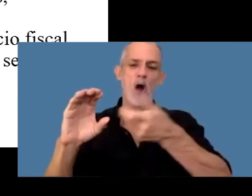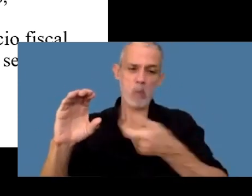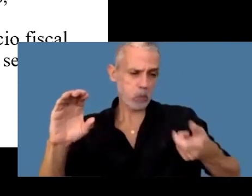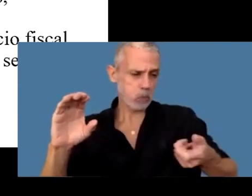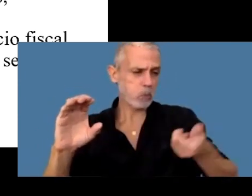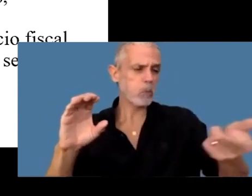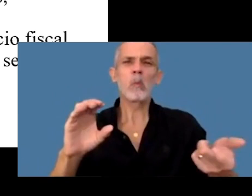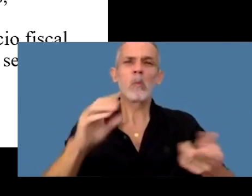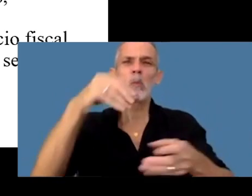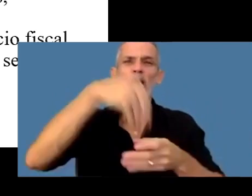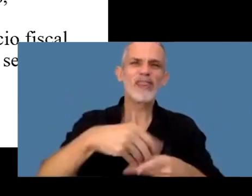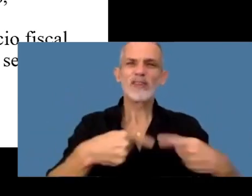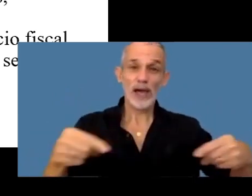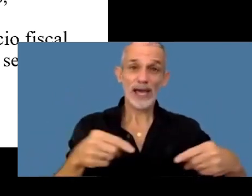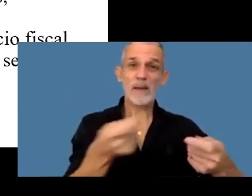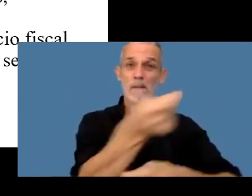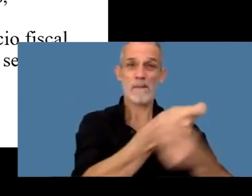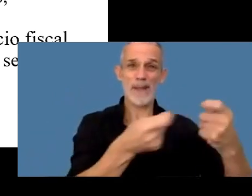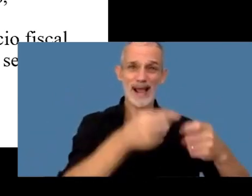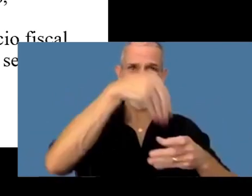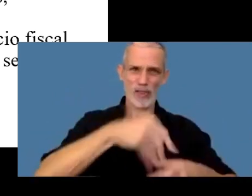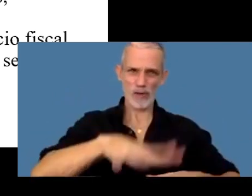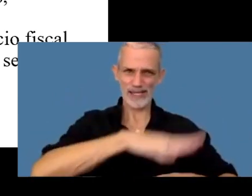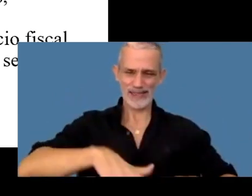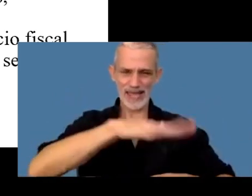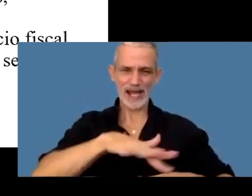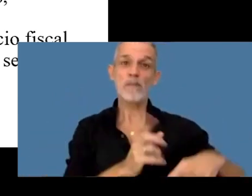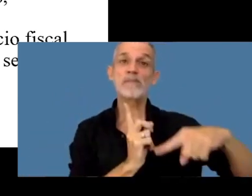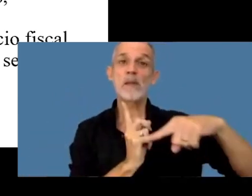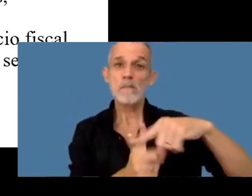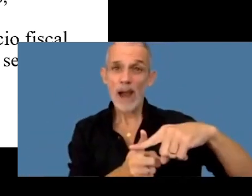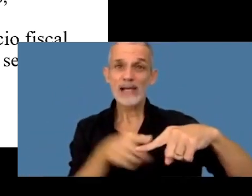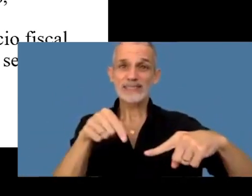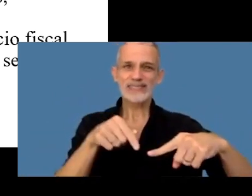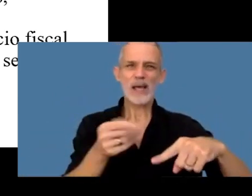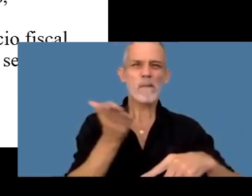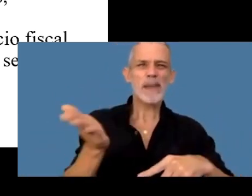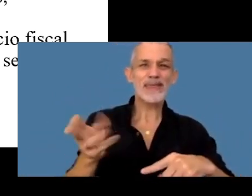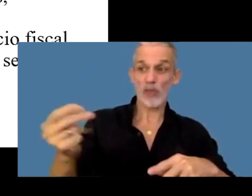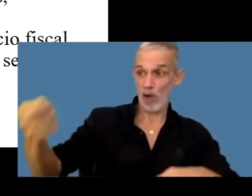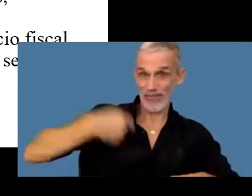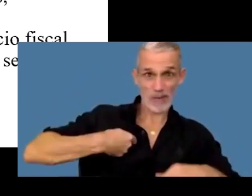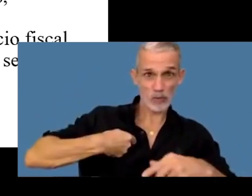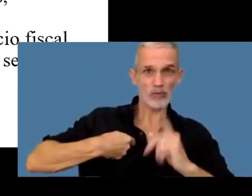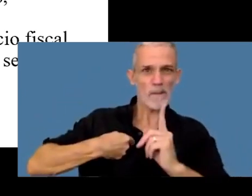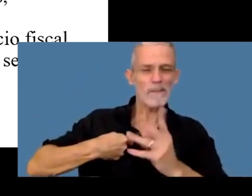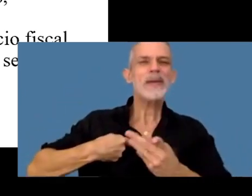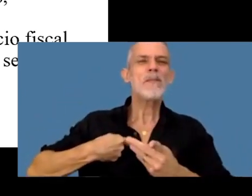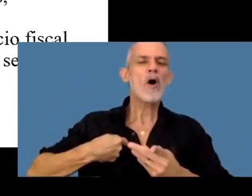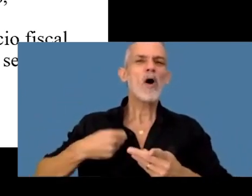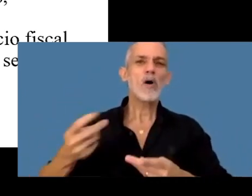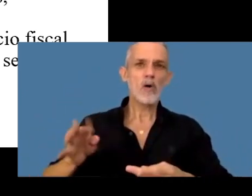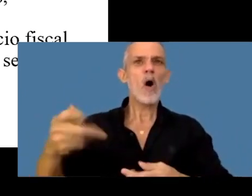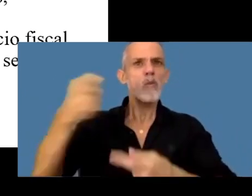de lo que es el mercado interno. Se suma a este pedido de devolución además los reintegros por